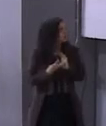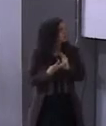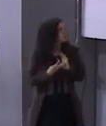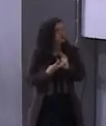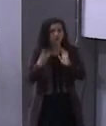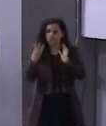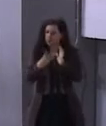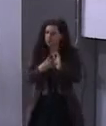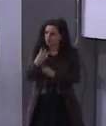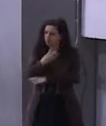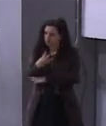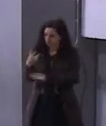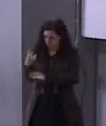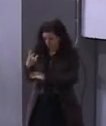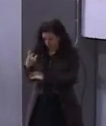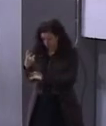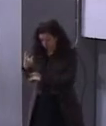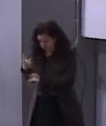3.300,